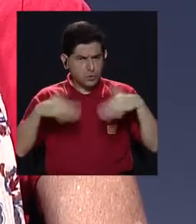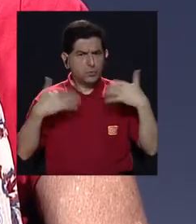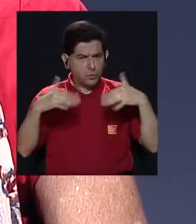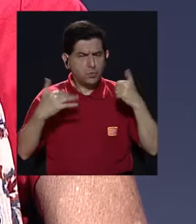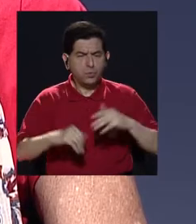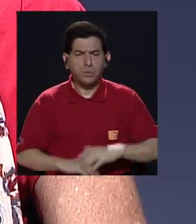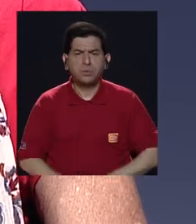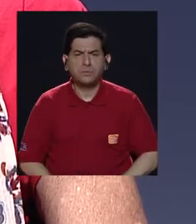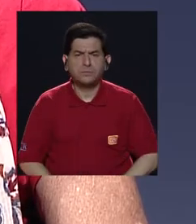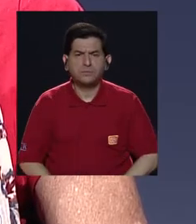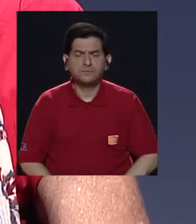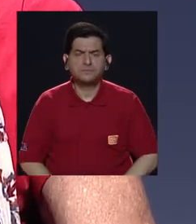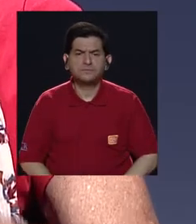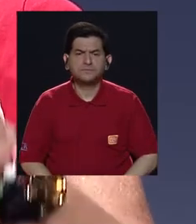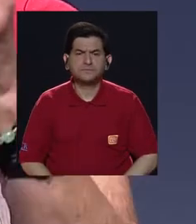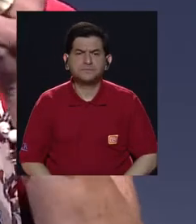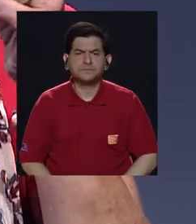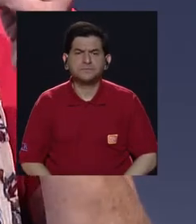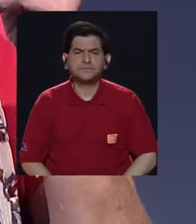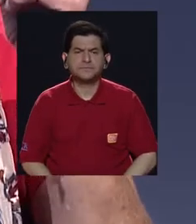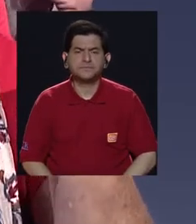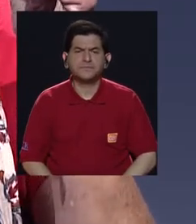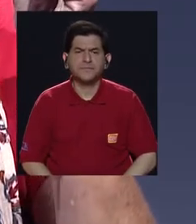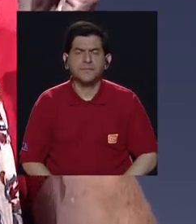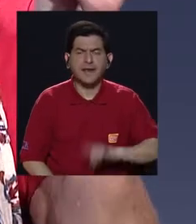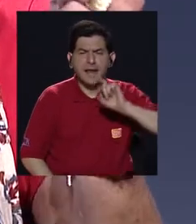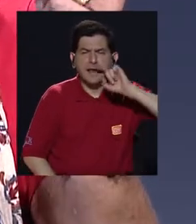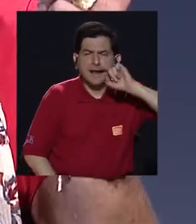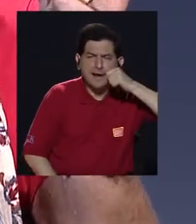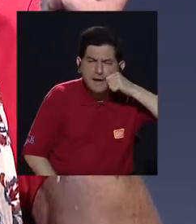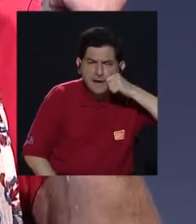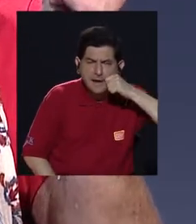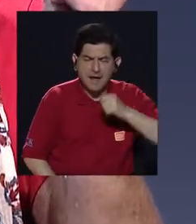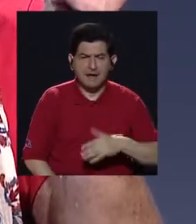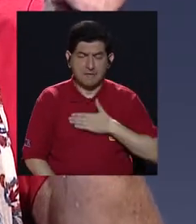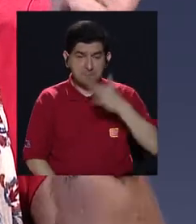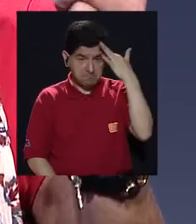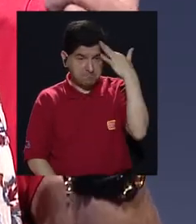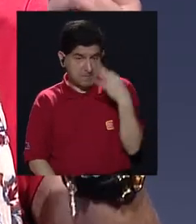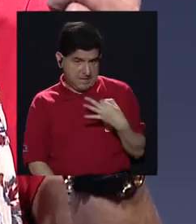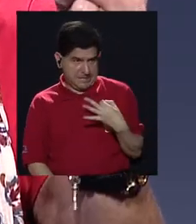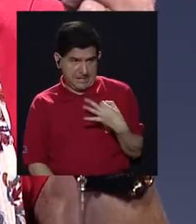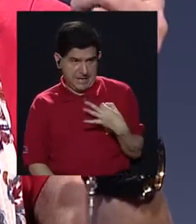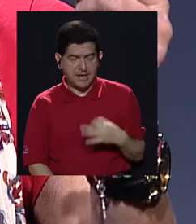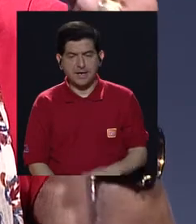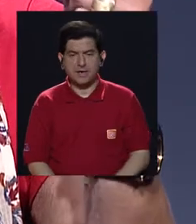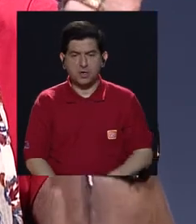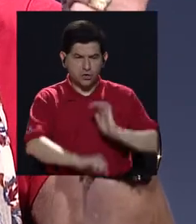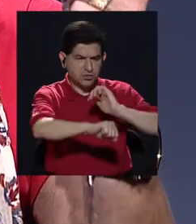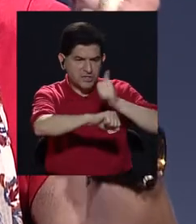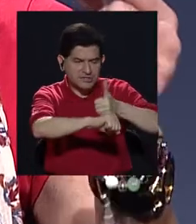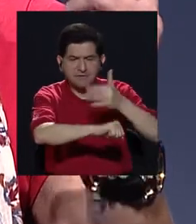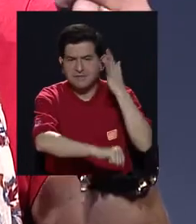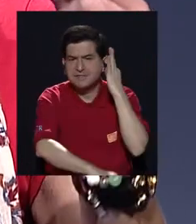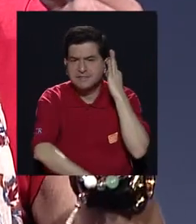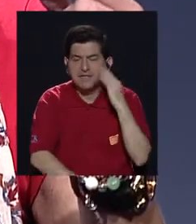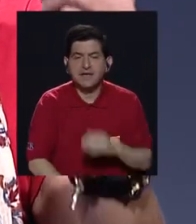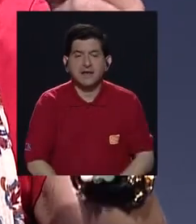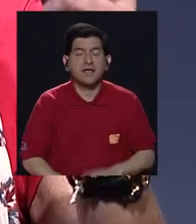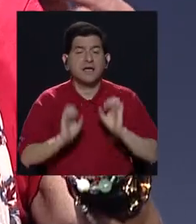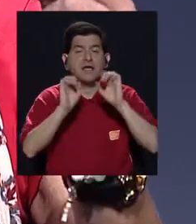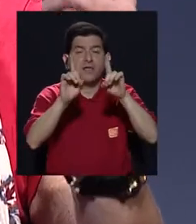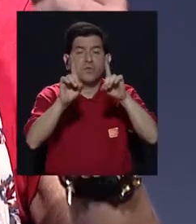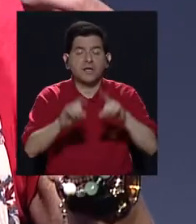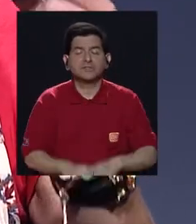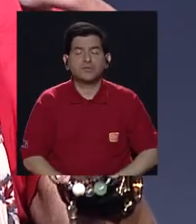por qué la clave en mi criterio del posicionamiento de la mujer